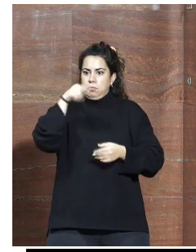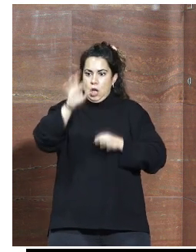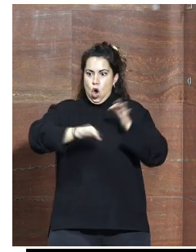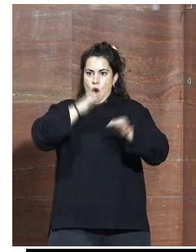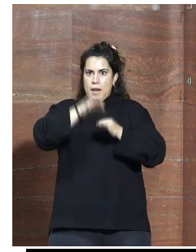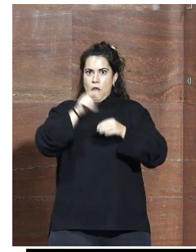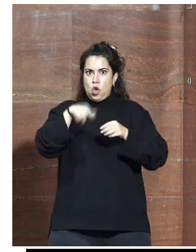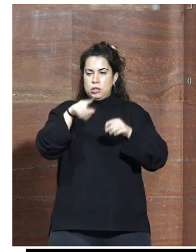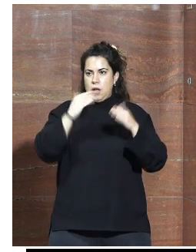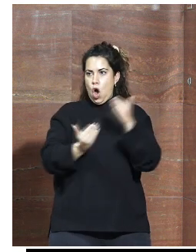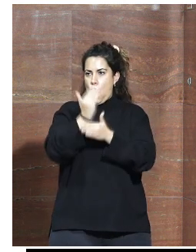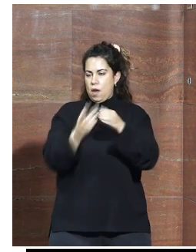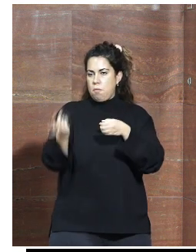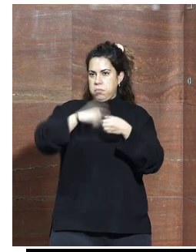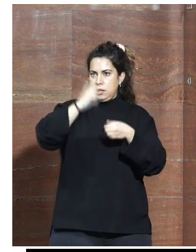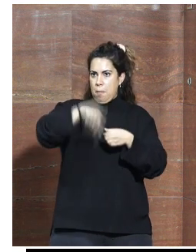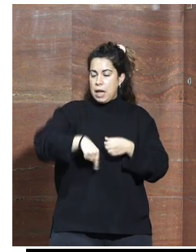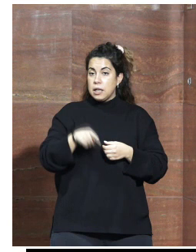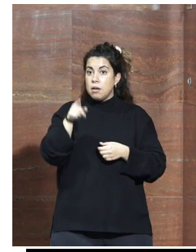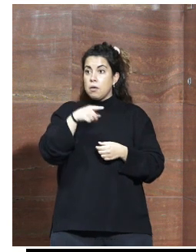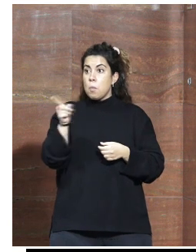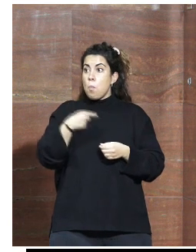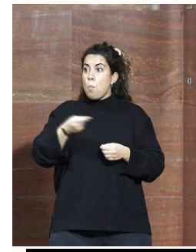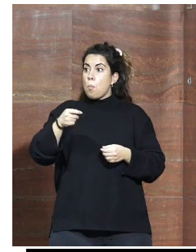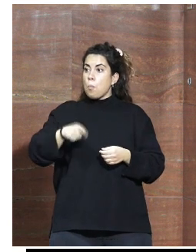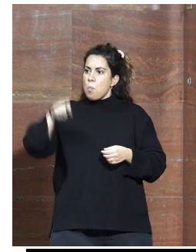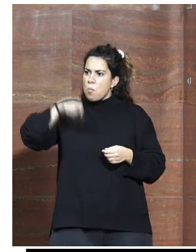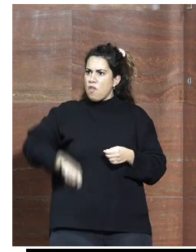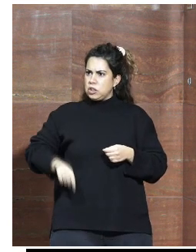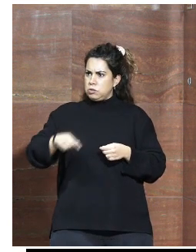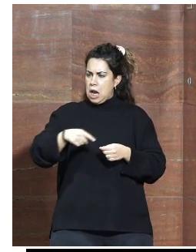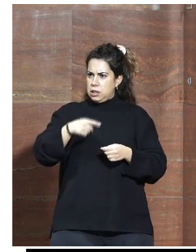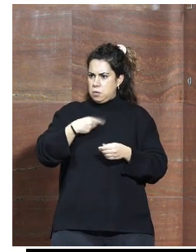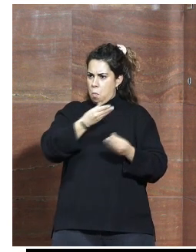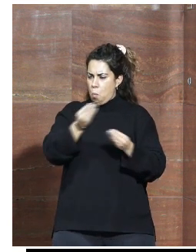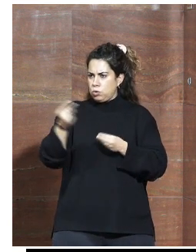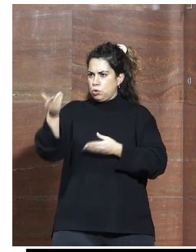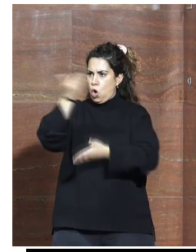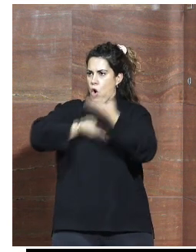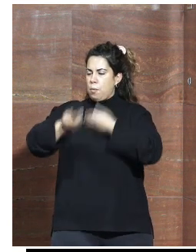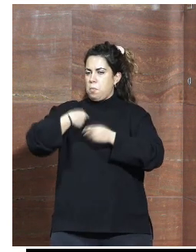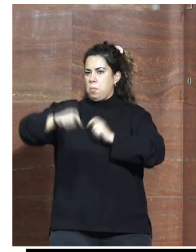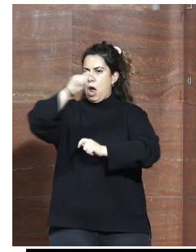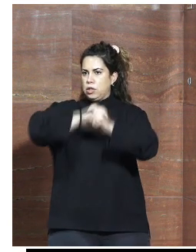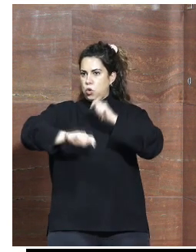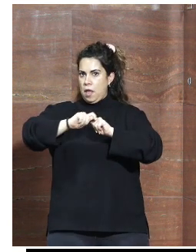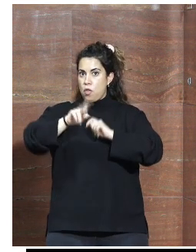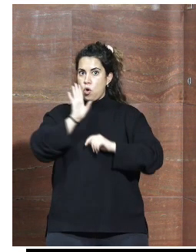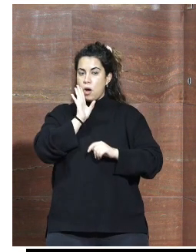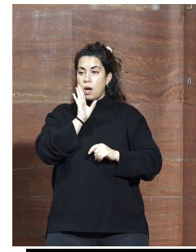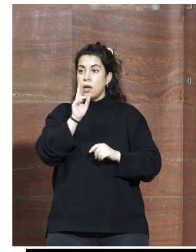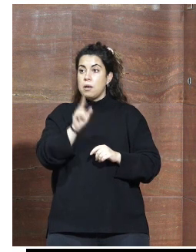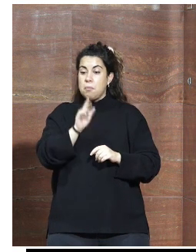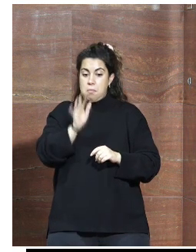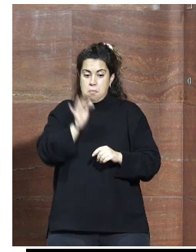jornadas, cada vez hay más profesionales que colaboramos con esta asociación y además que nos dedicamos también al tema de la